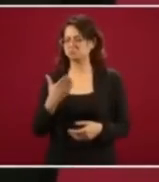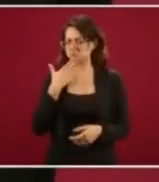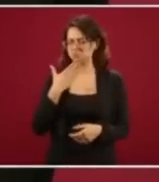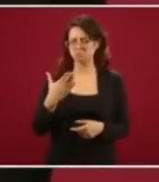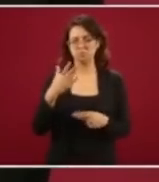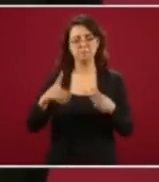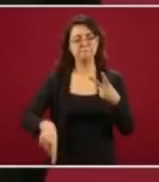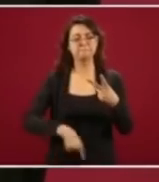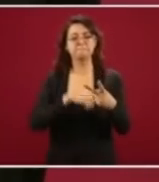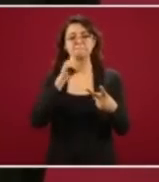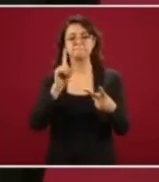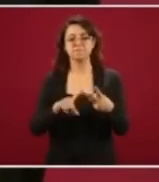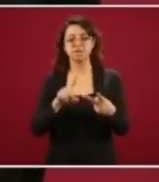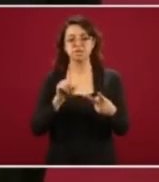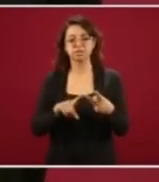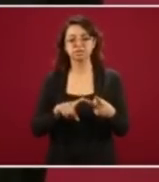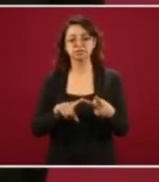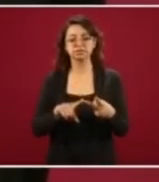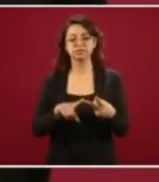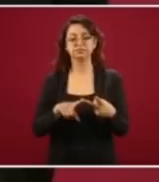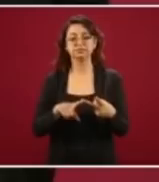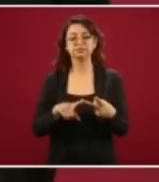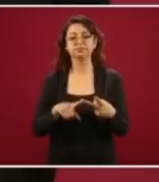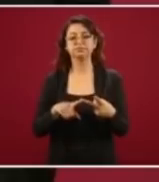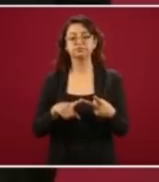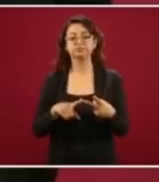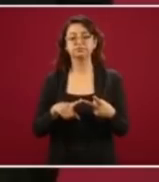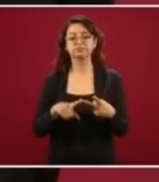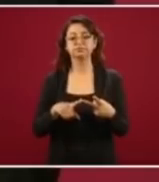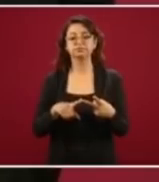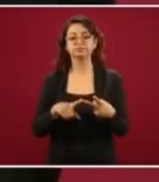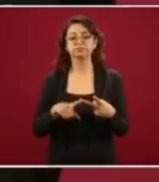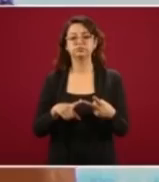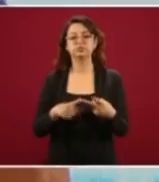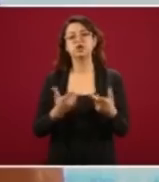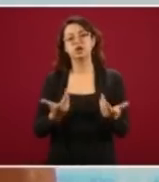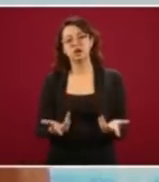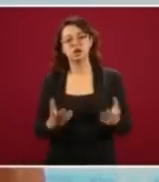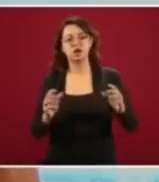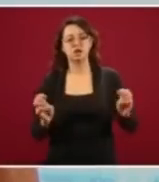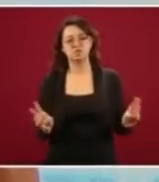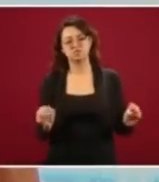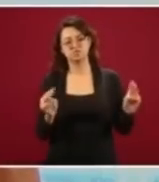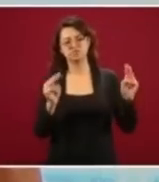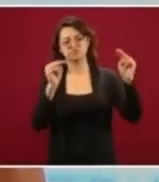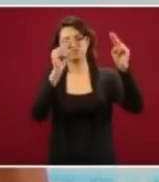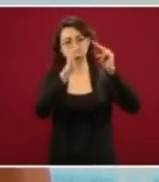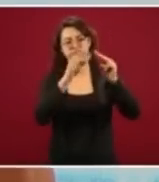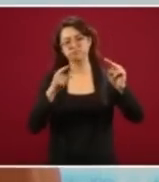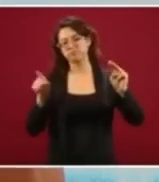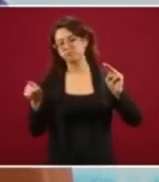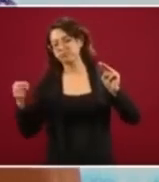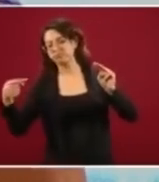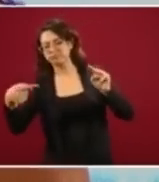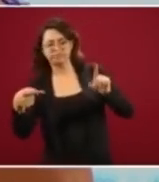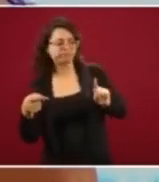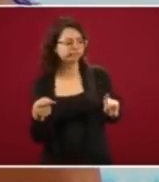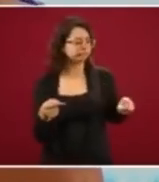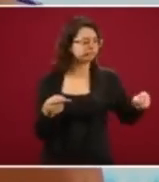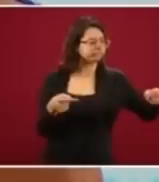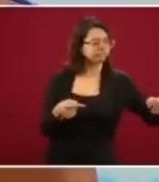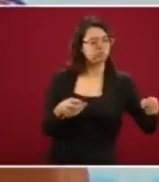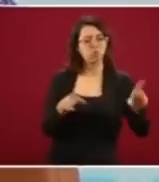Número dos, el desarrollo de nuevos inclinados de acceso sería probablemente el método más